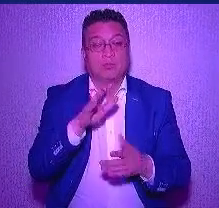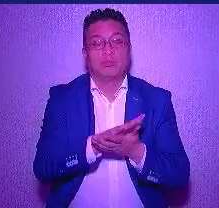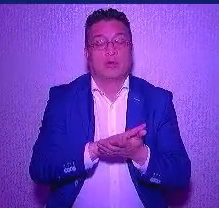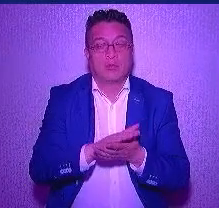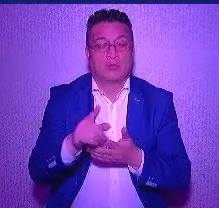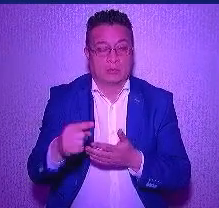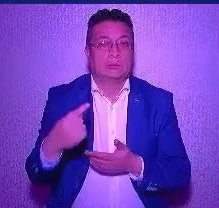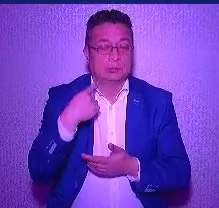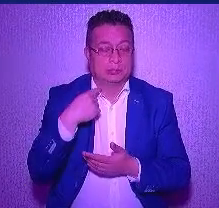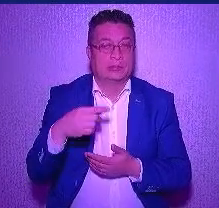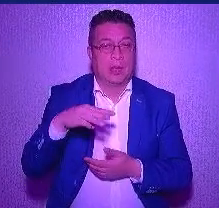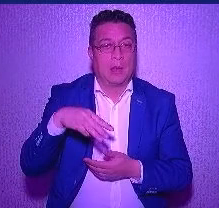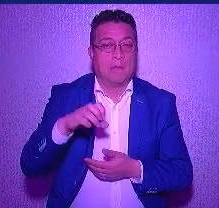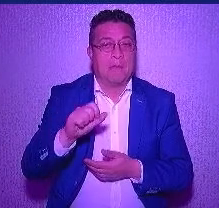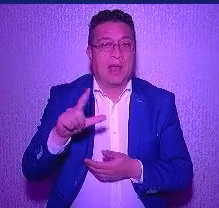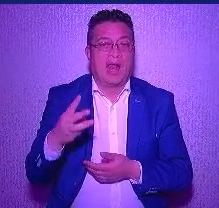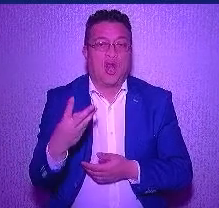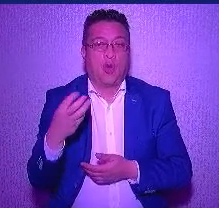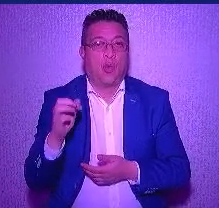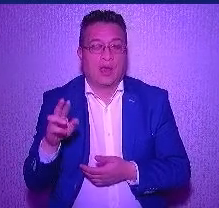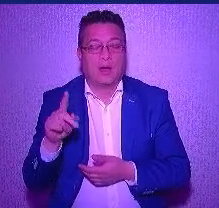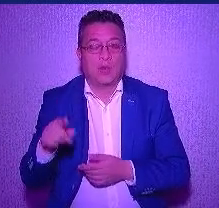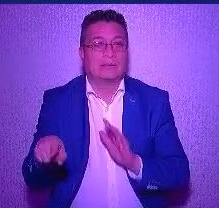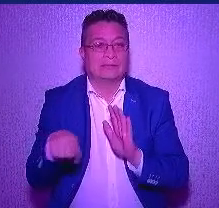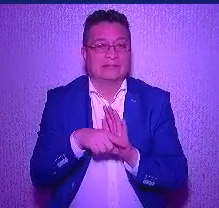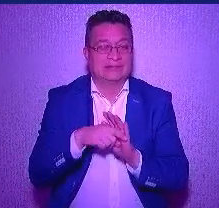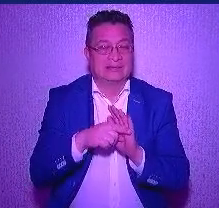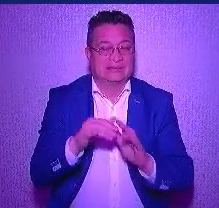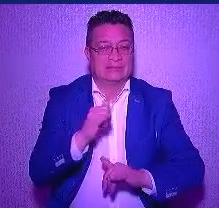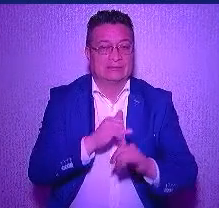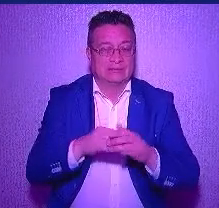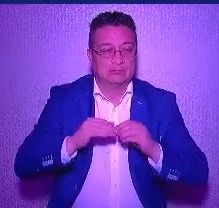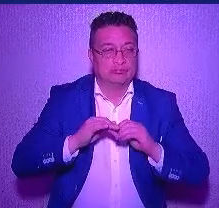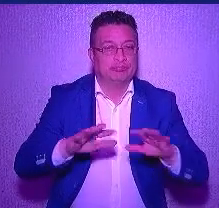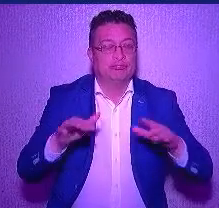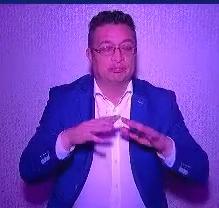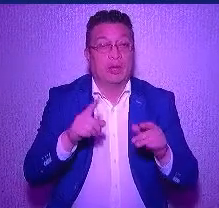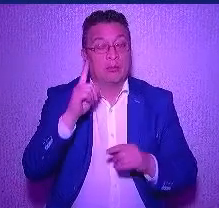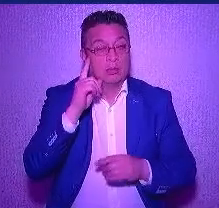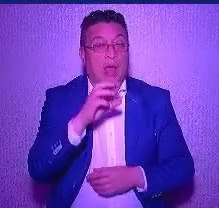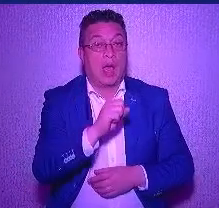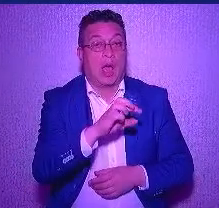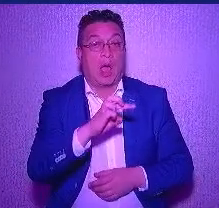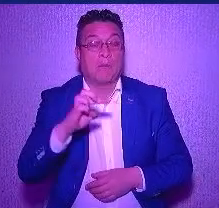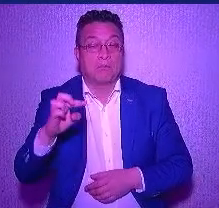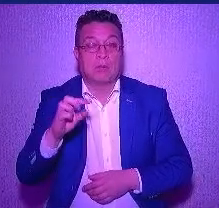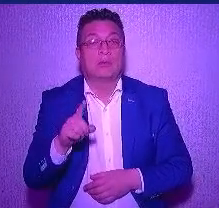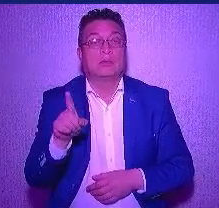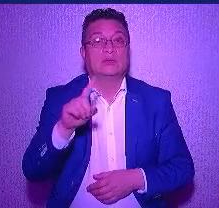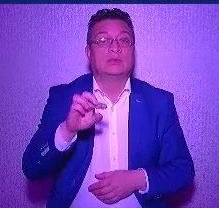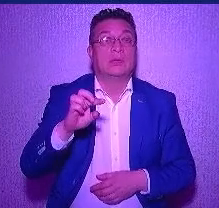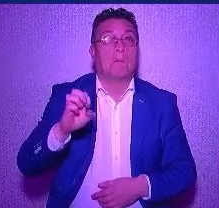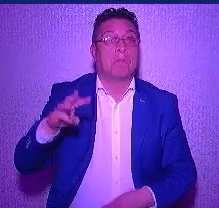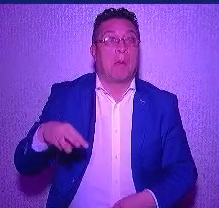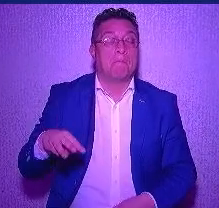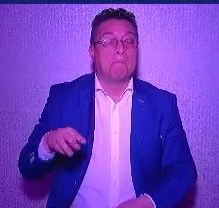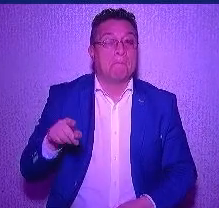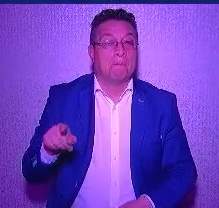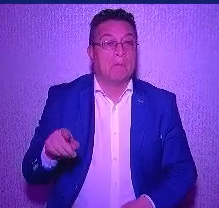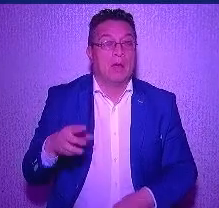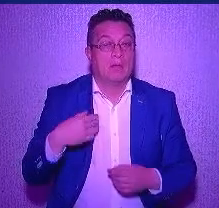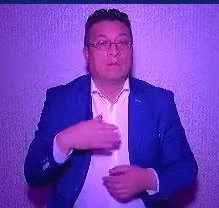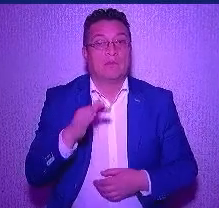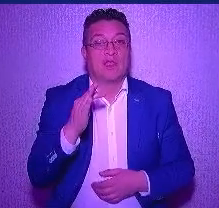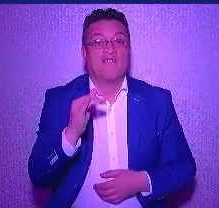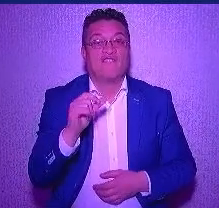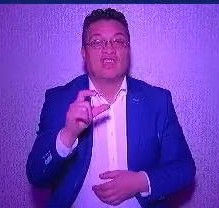ejecutando y un impacto de malware piensen en las implicaciones de El spam no del fishing que